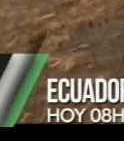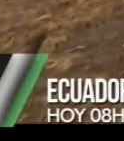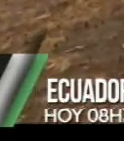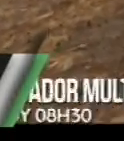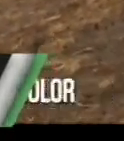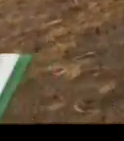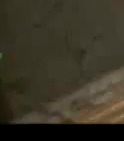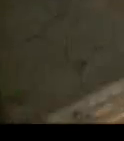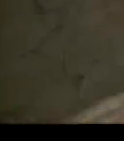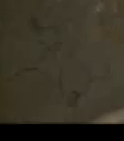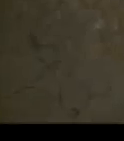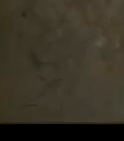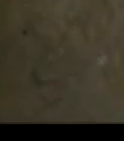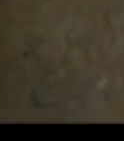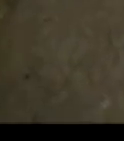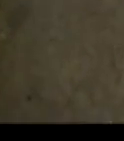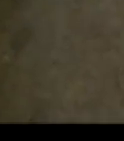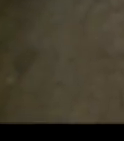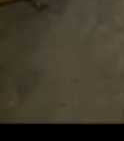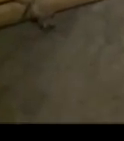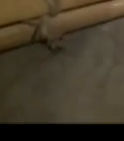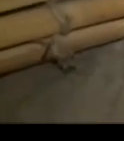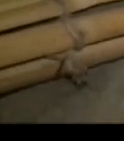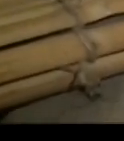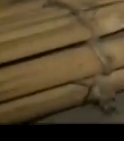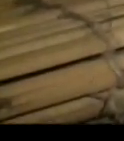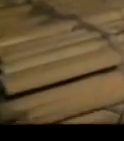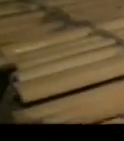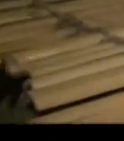que nos vinculan a nuestras raíces.